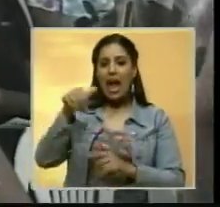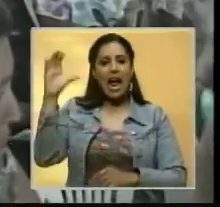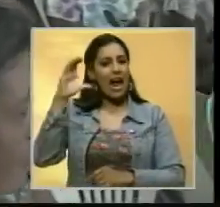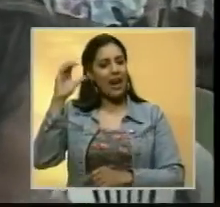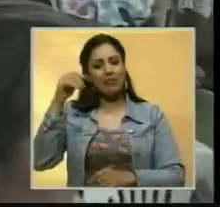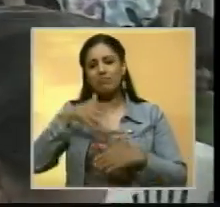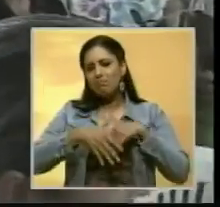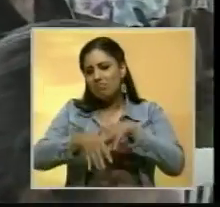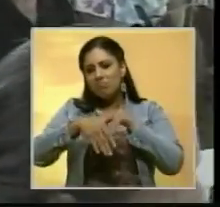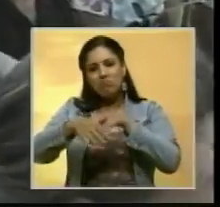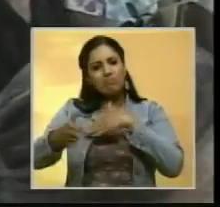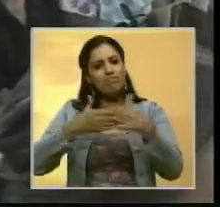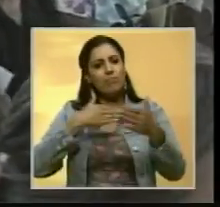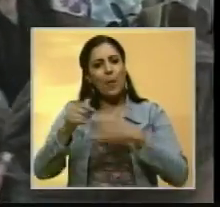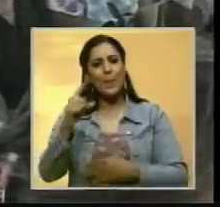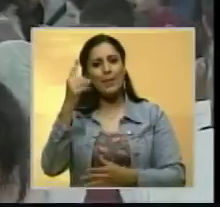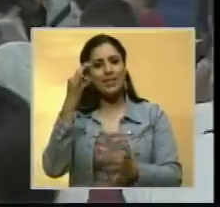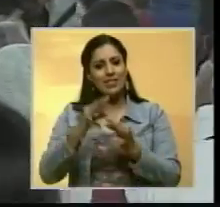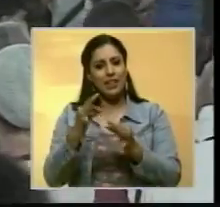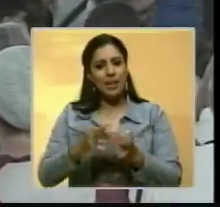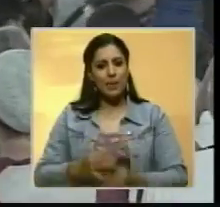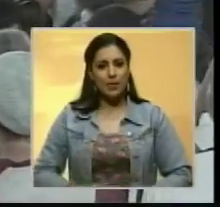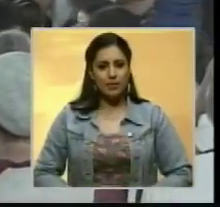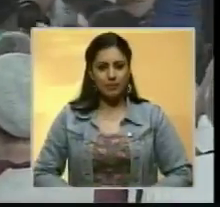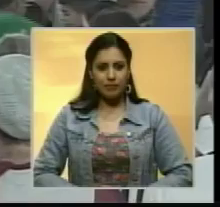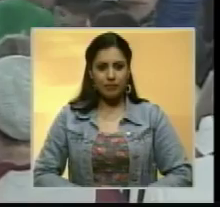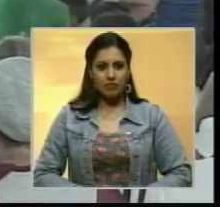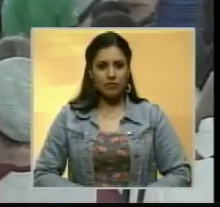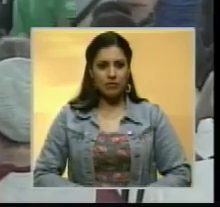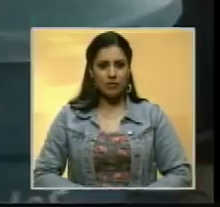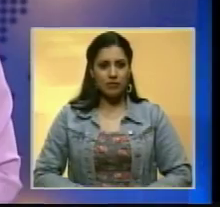se llenarán el próximo 1 de septiembre.